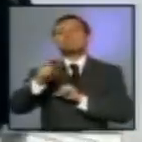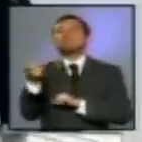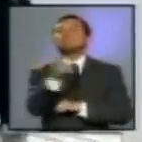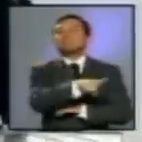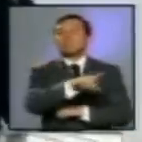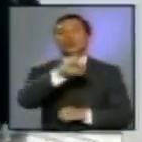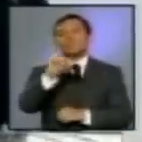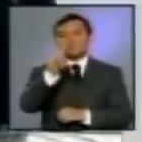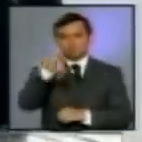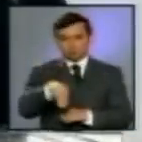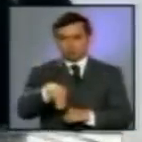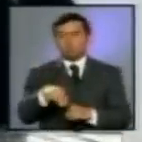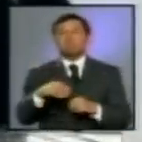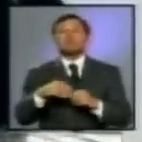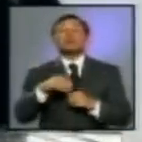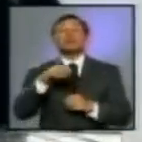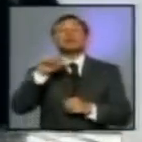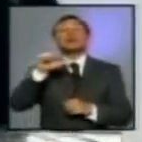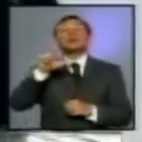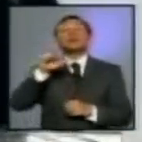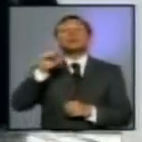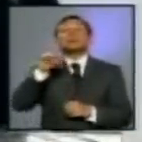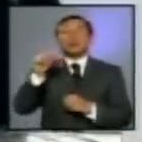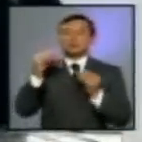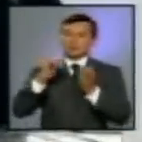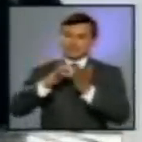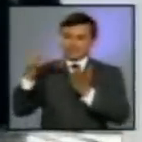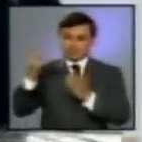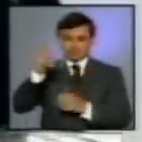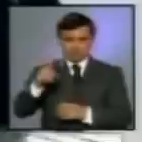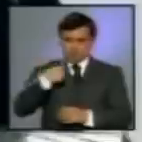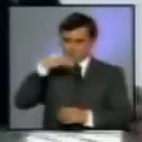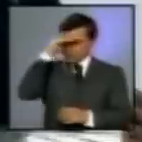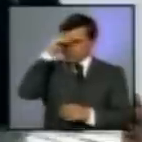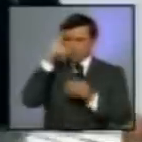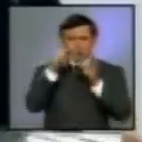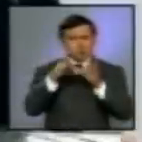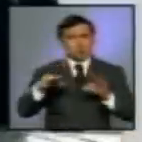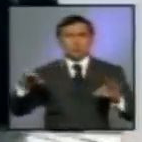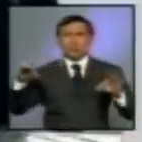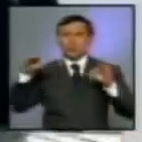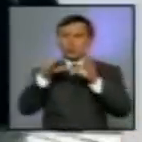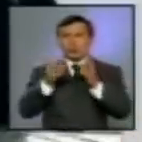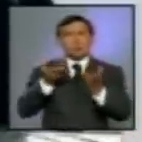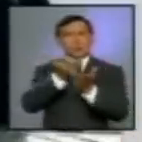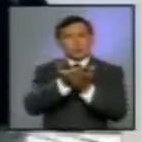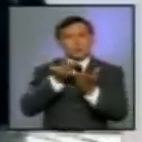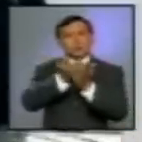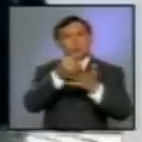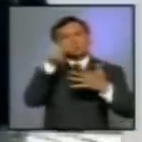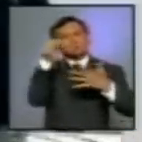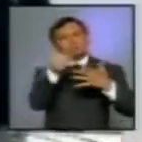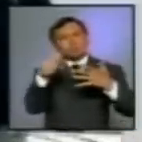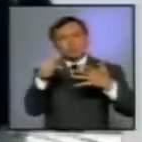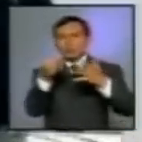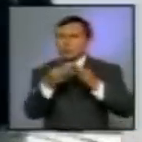Muchas gracias, Lupita. No solamente me parece fundamental, junto con estas propuestas que se han hecho, consolidar